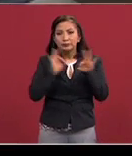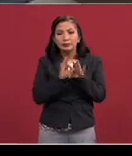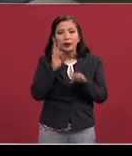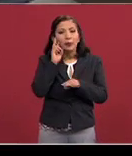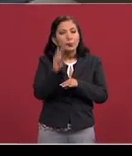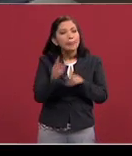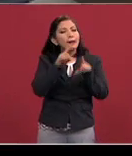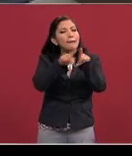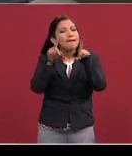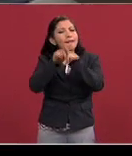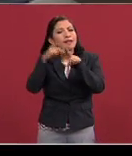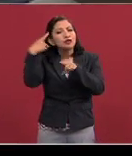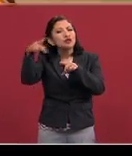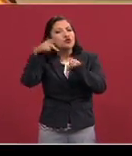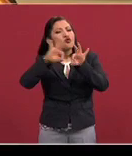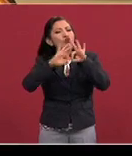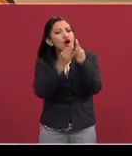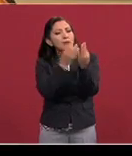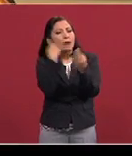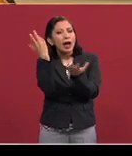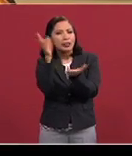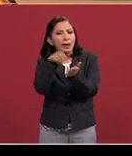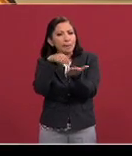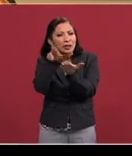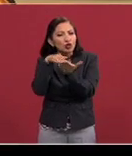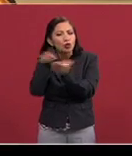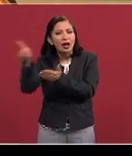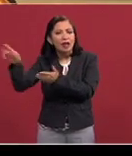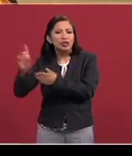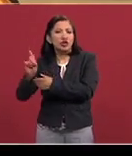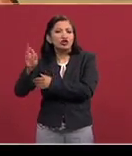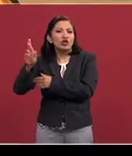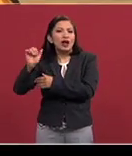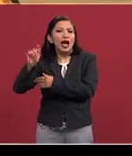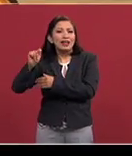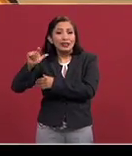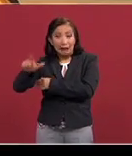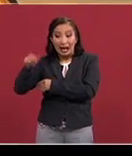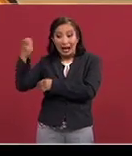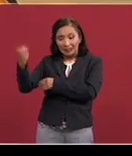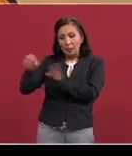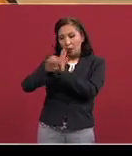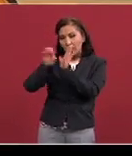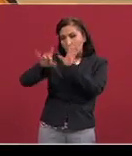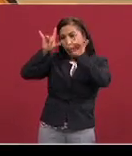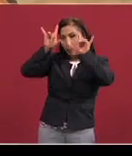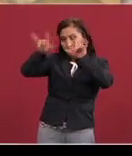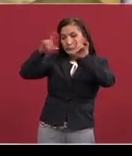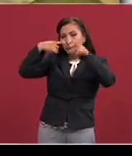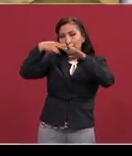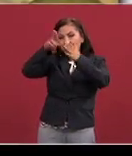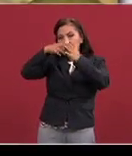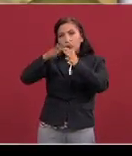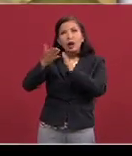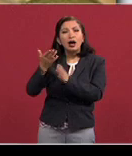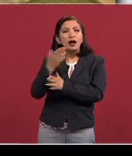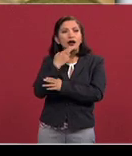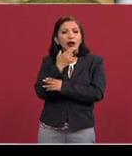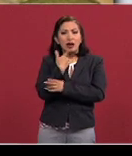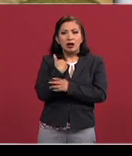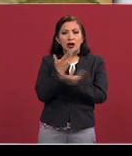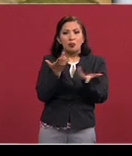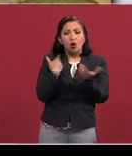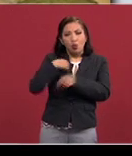que vemos las diferentes técnicas pictóricas del doctor Atl. En esta pieza, que es una pieza que pertenece a